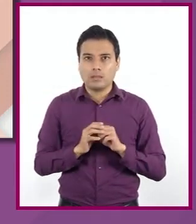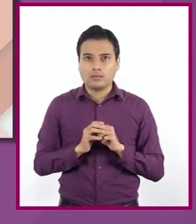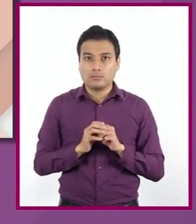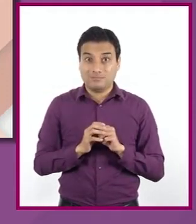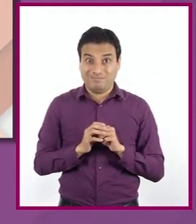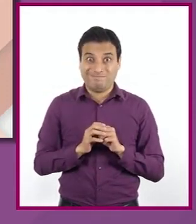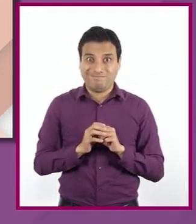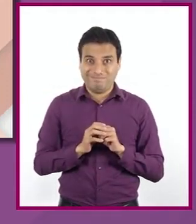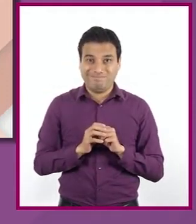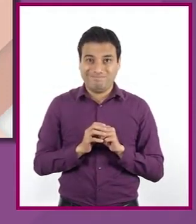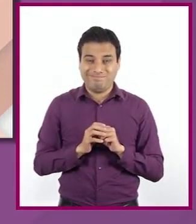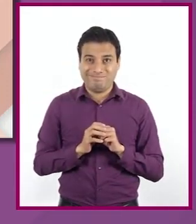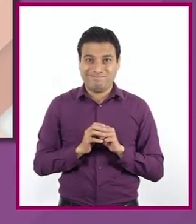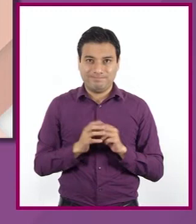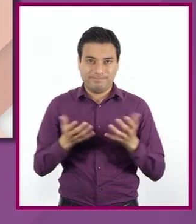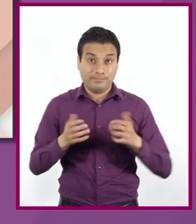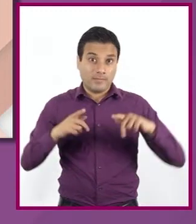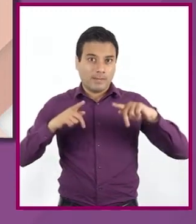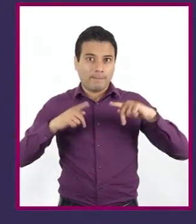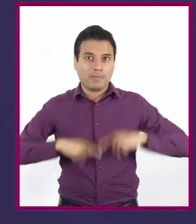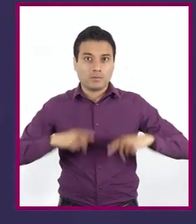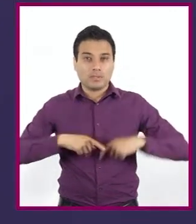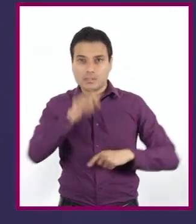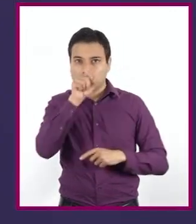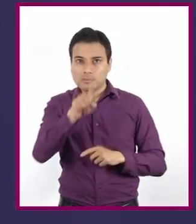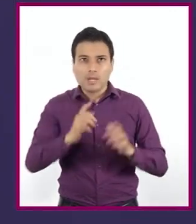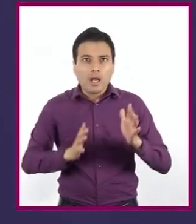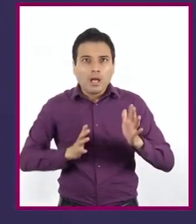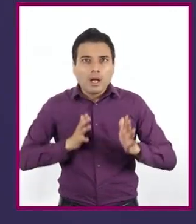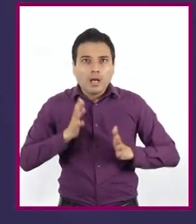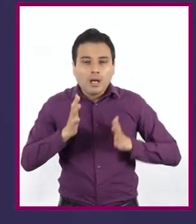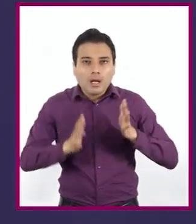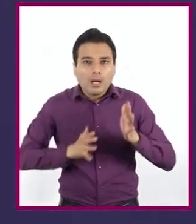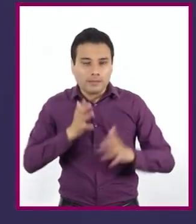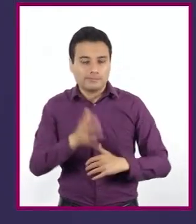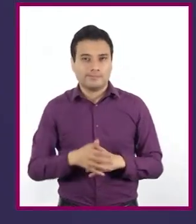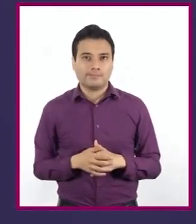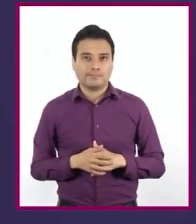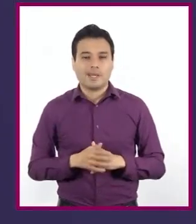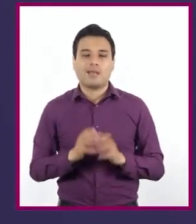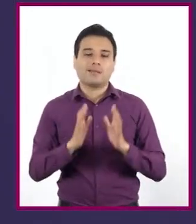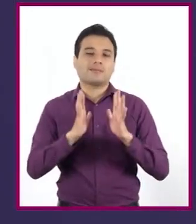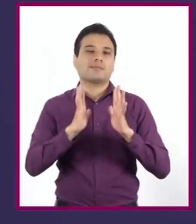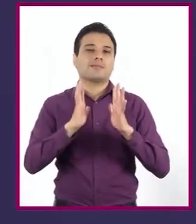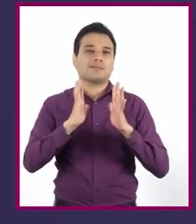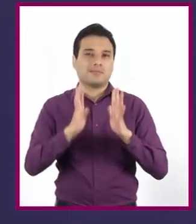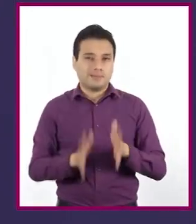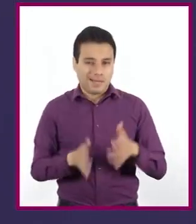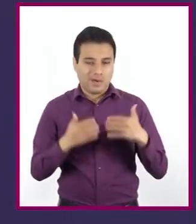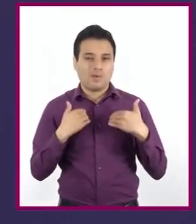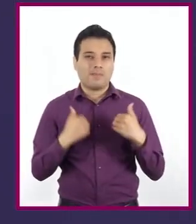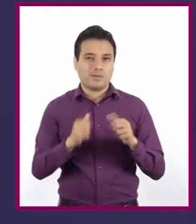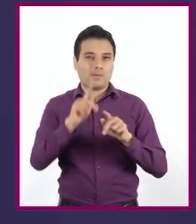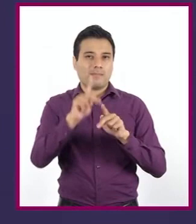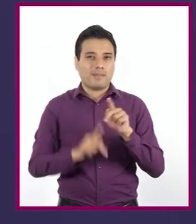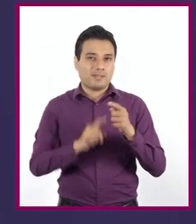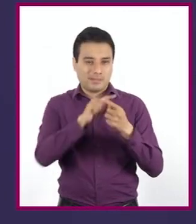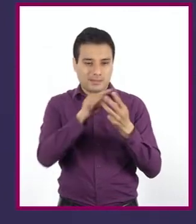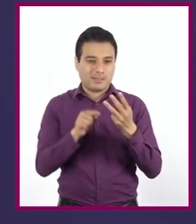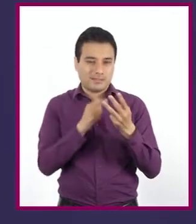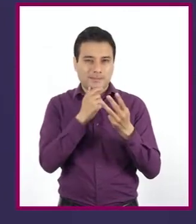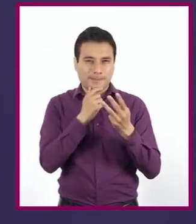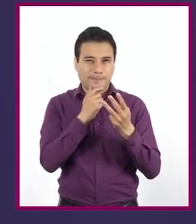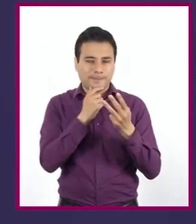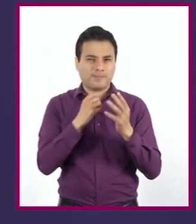observaremos escénicamente tal suceso. Creo que ya comienzo a diferenciar los 3 momentos entre sí,